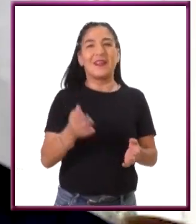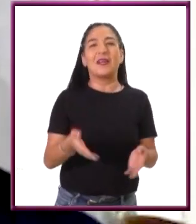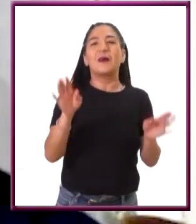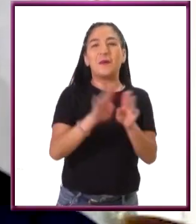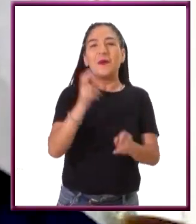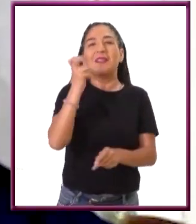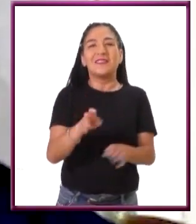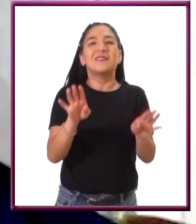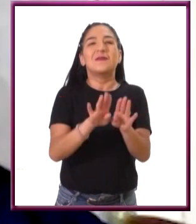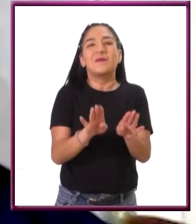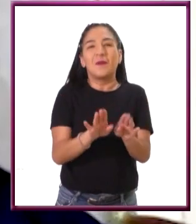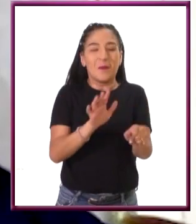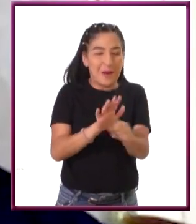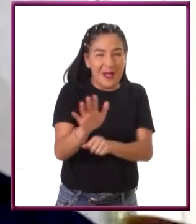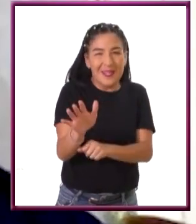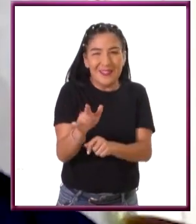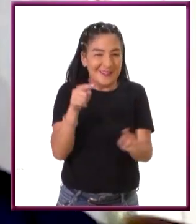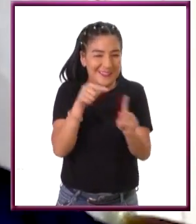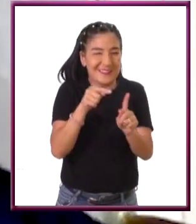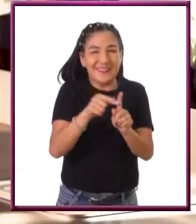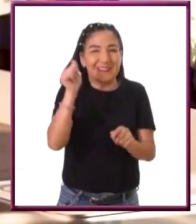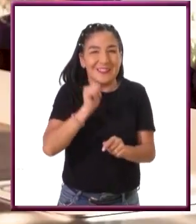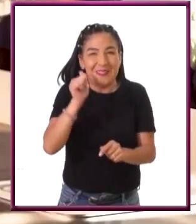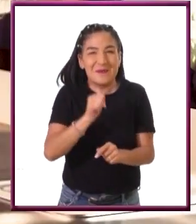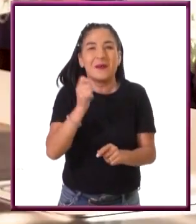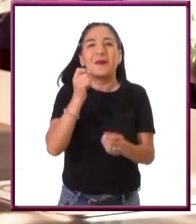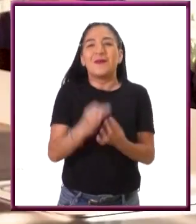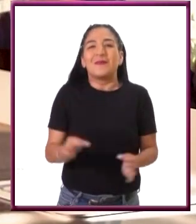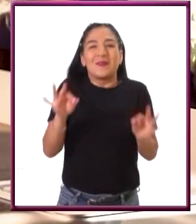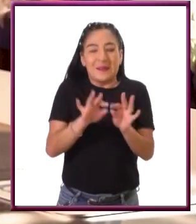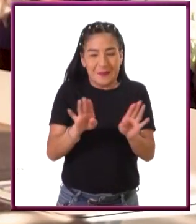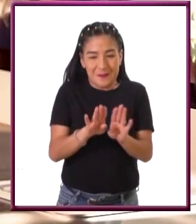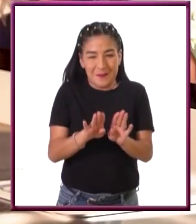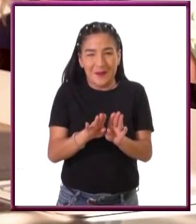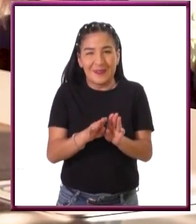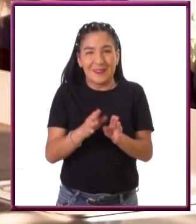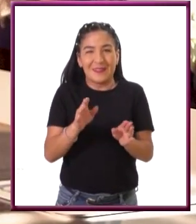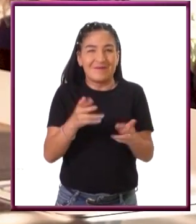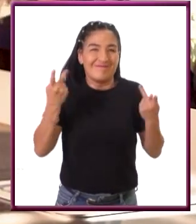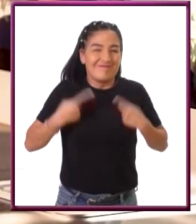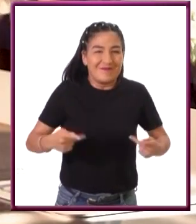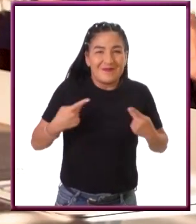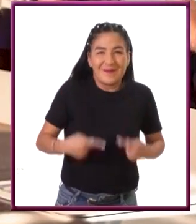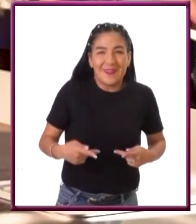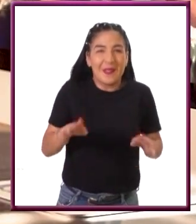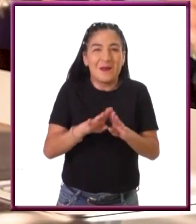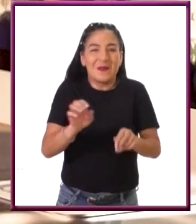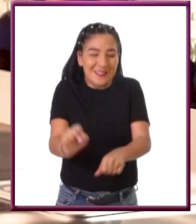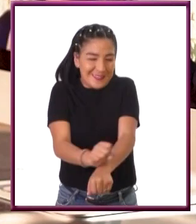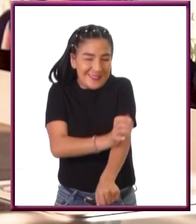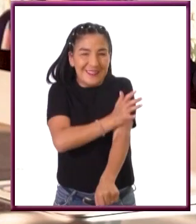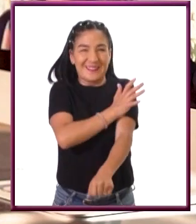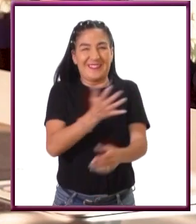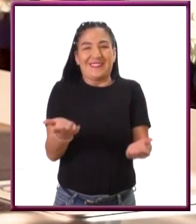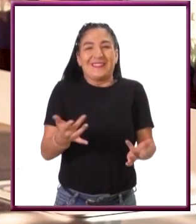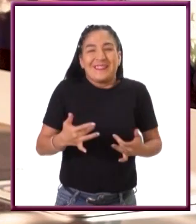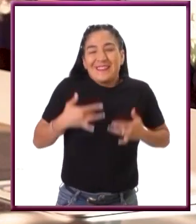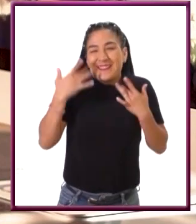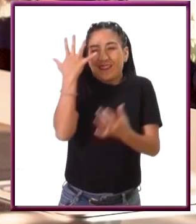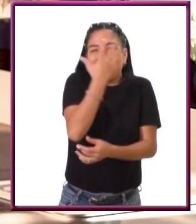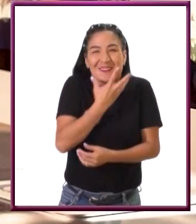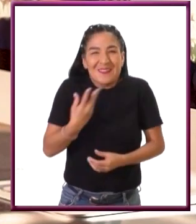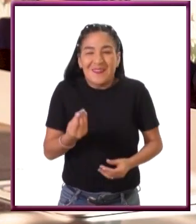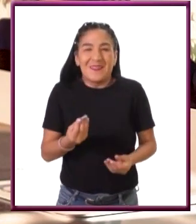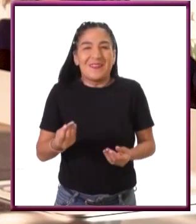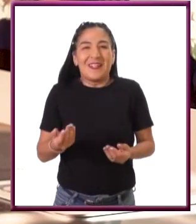a volver como este motivo muy común de pensar en estas musas como estos seres que te inspiran, que se